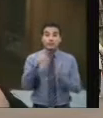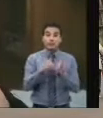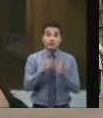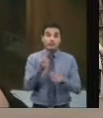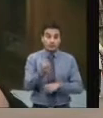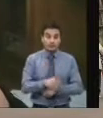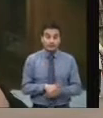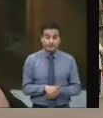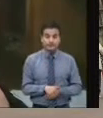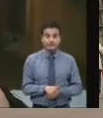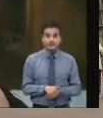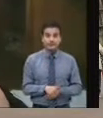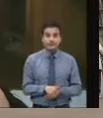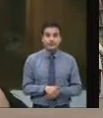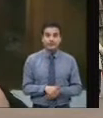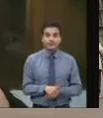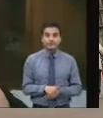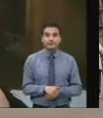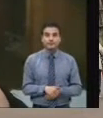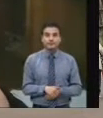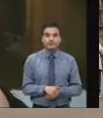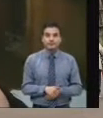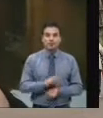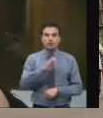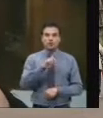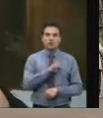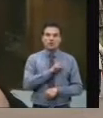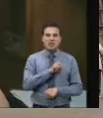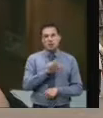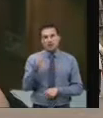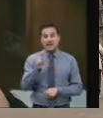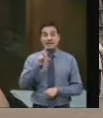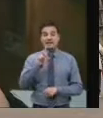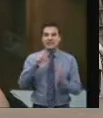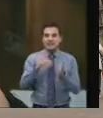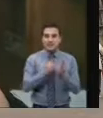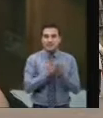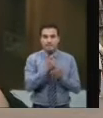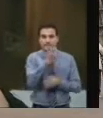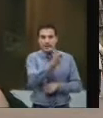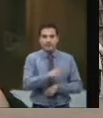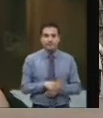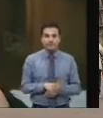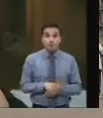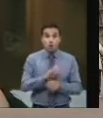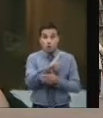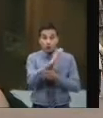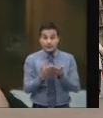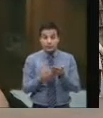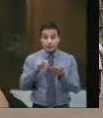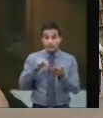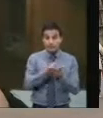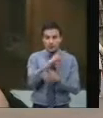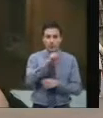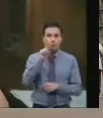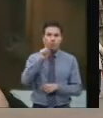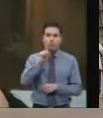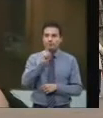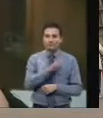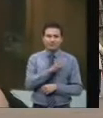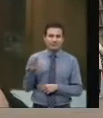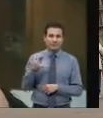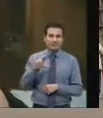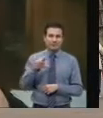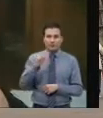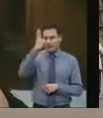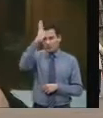pesos. A la ciudadana Nabil Guerra le ofrecieron 30 mil. Cuando la querían obligar a firmar contrato por el pago, no accedió y eliminó la